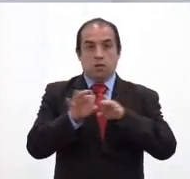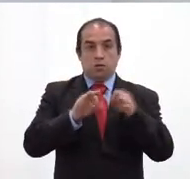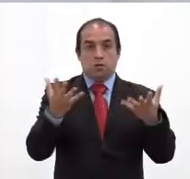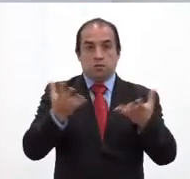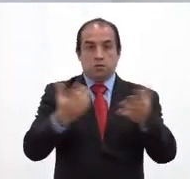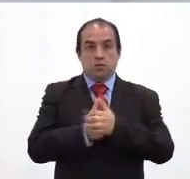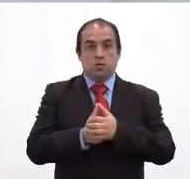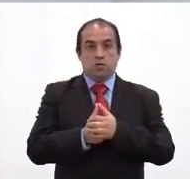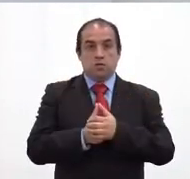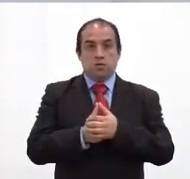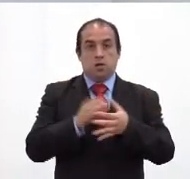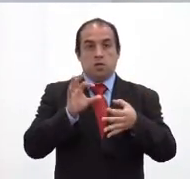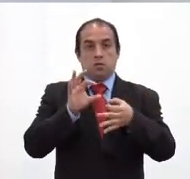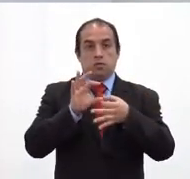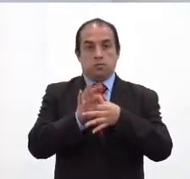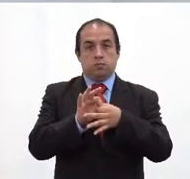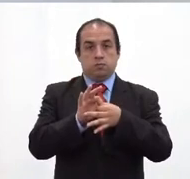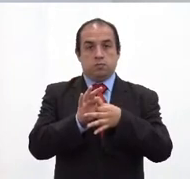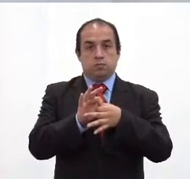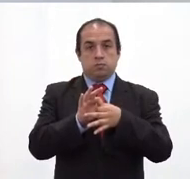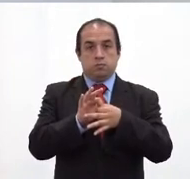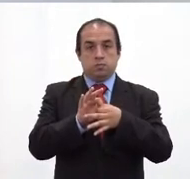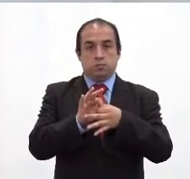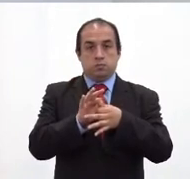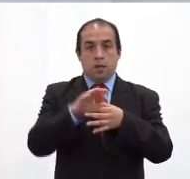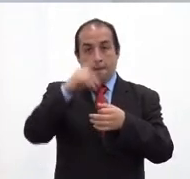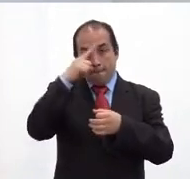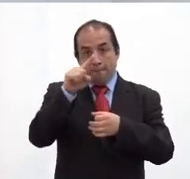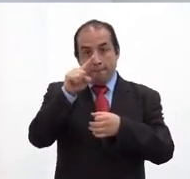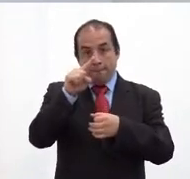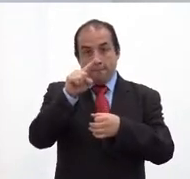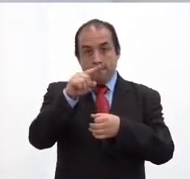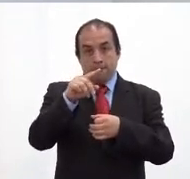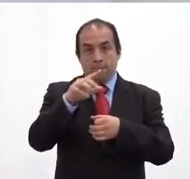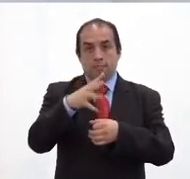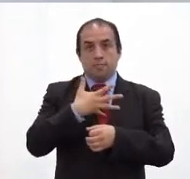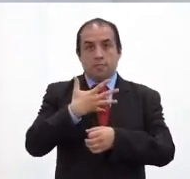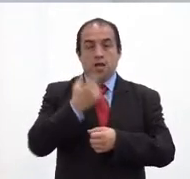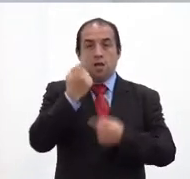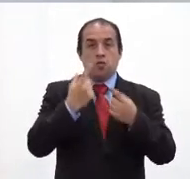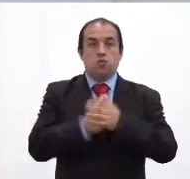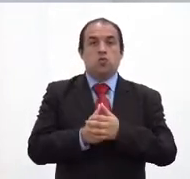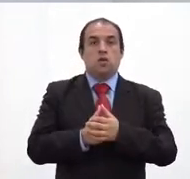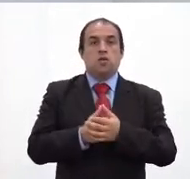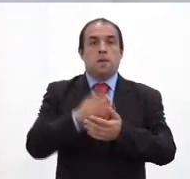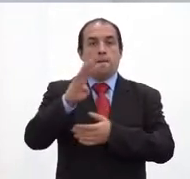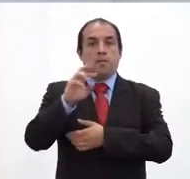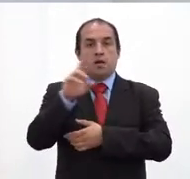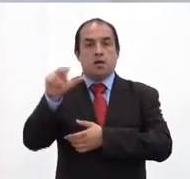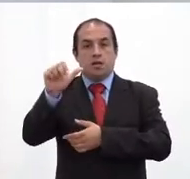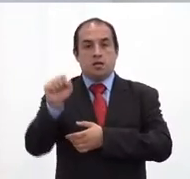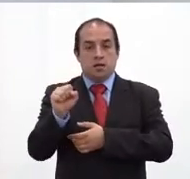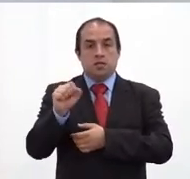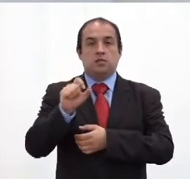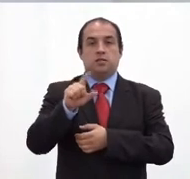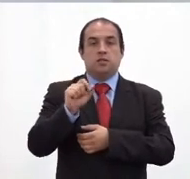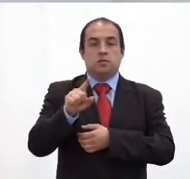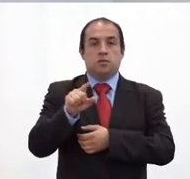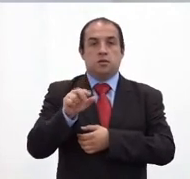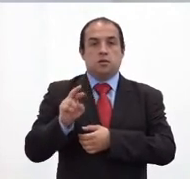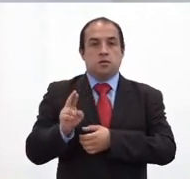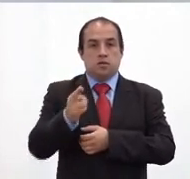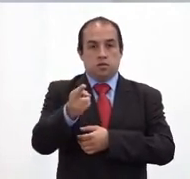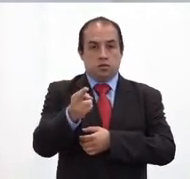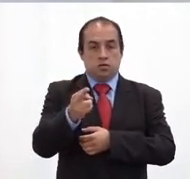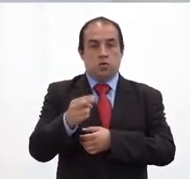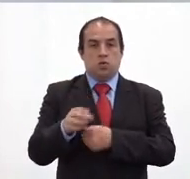hizo asociado a las o para rescatar ciertas barrancas o cauces del río o derivaciones del río